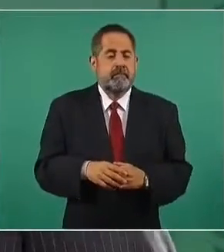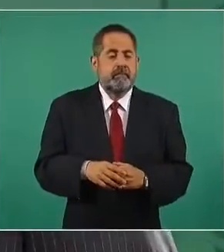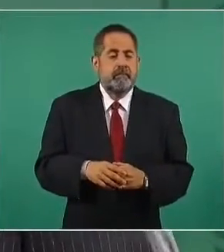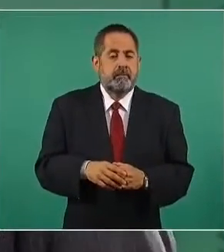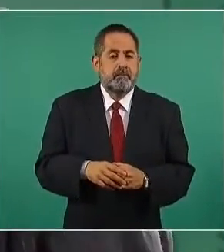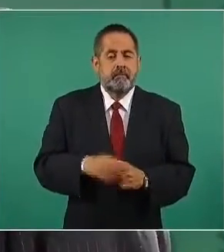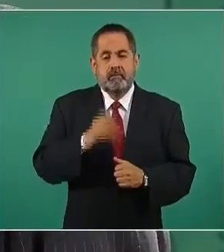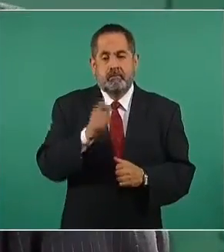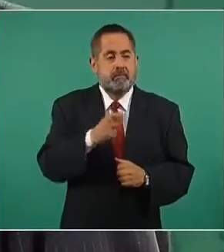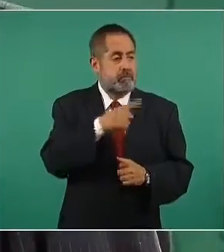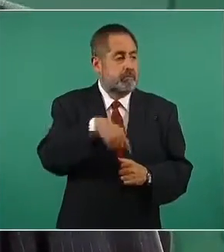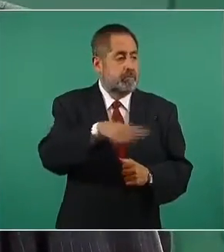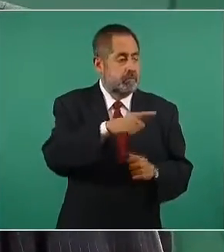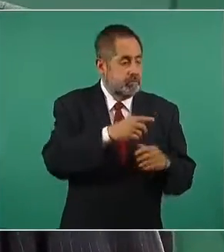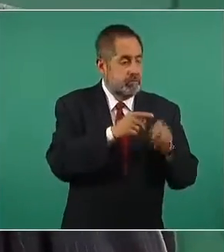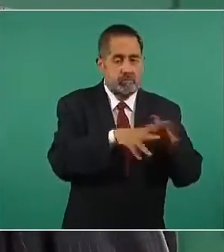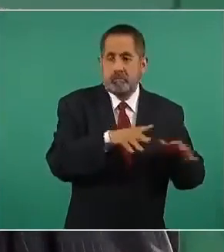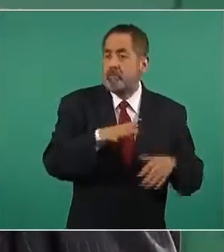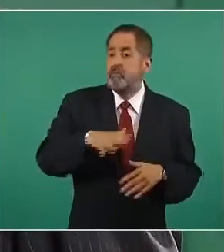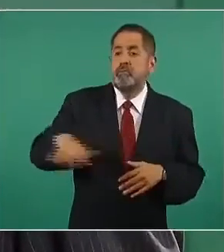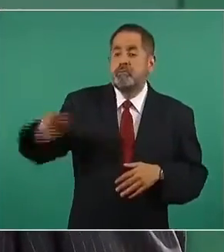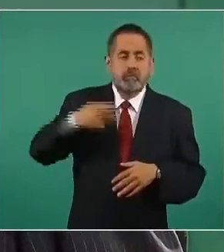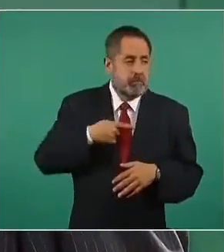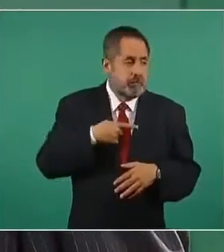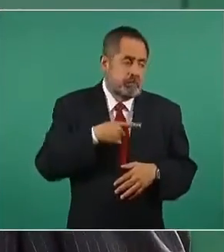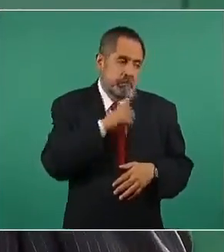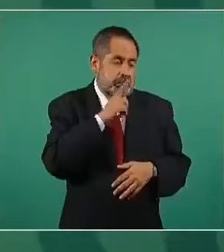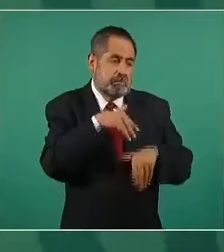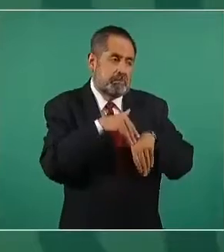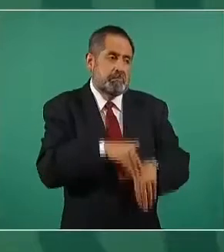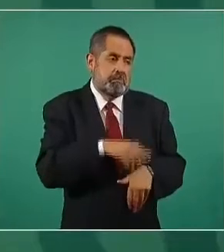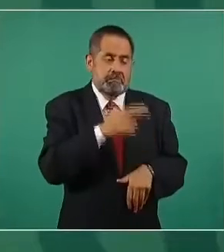se aceptaba como cierto.